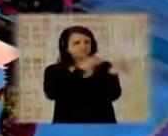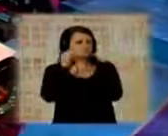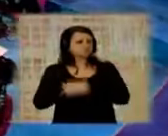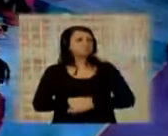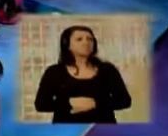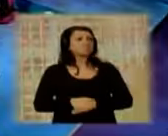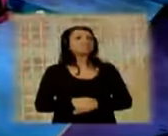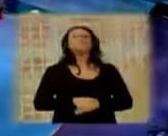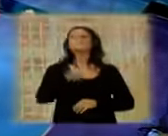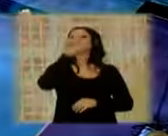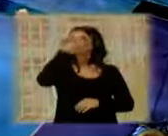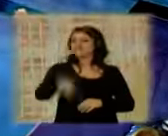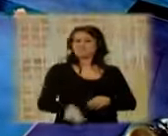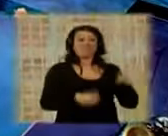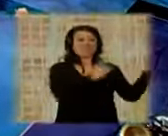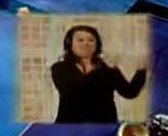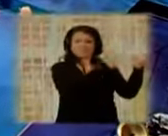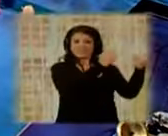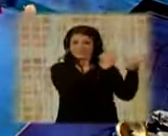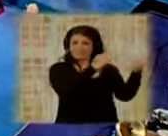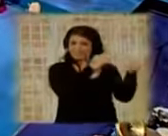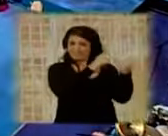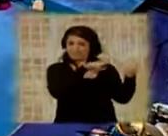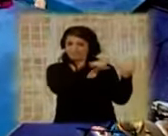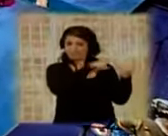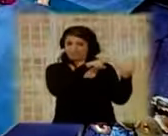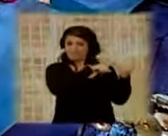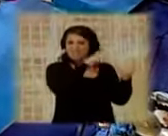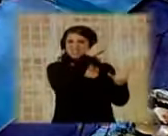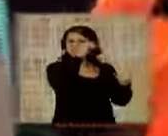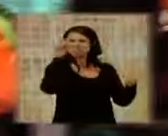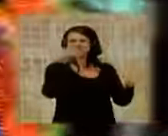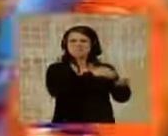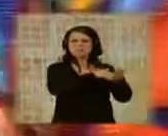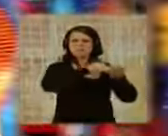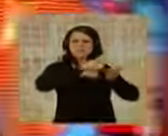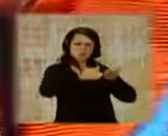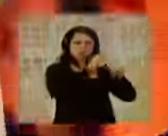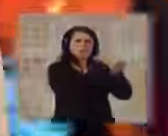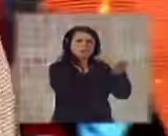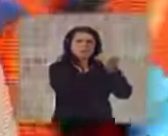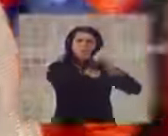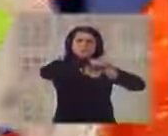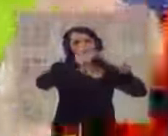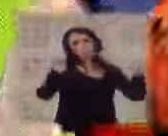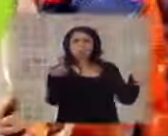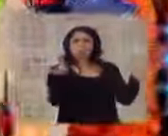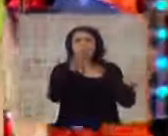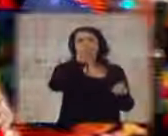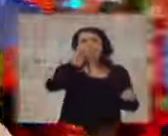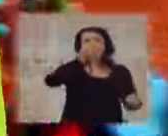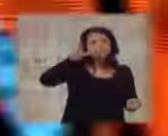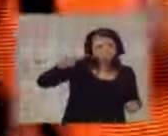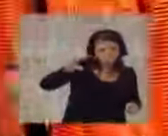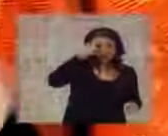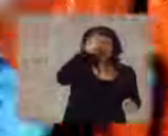Se pagaron allá en Tenerife 100 millones por el pulpo bol. Pa' que les traiga un poco más